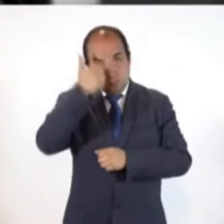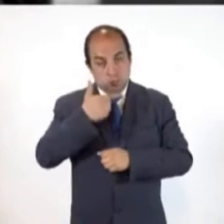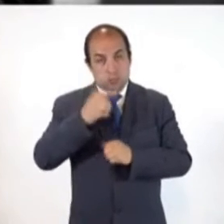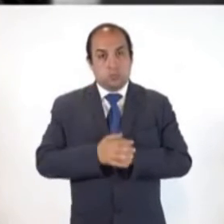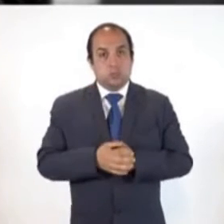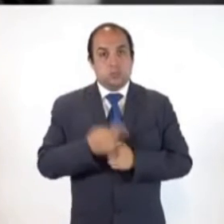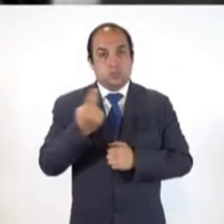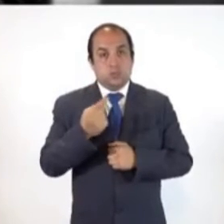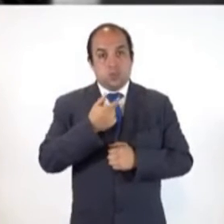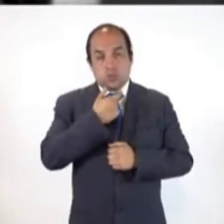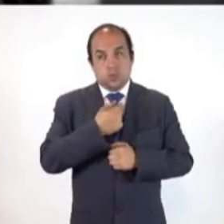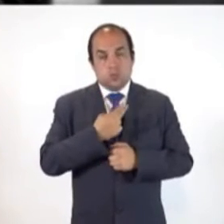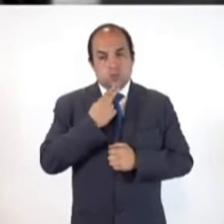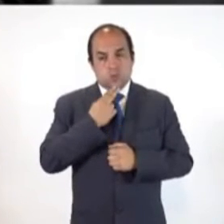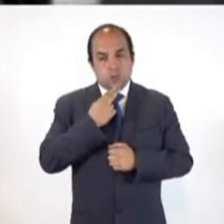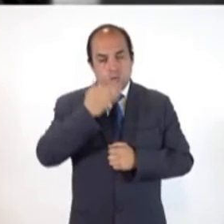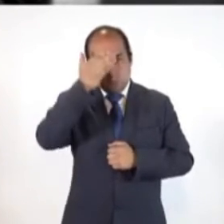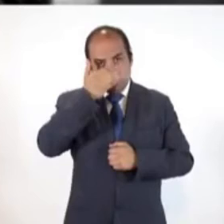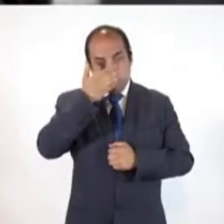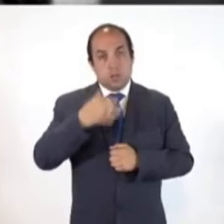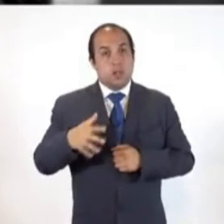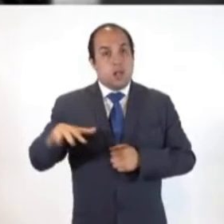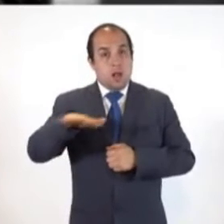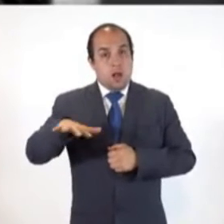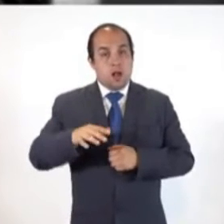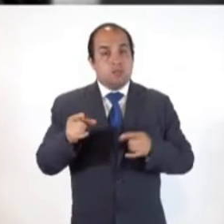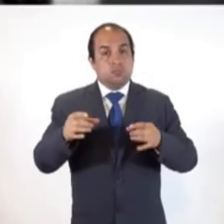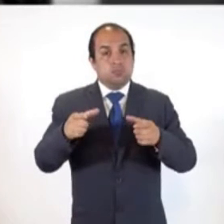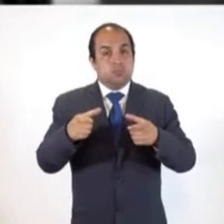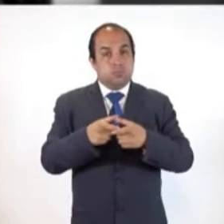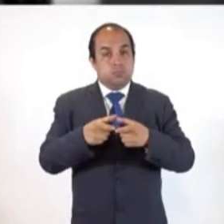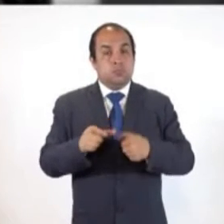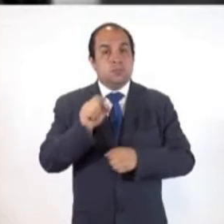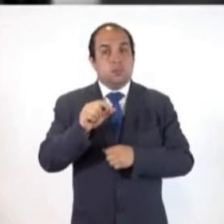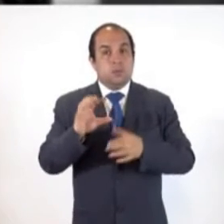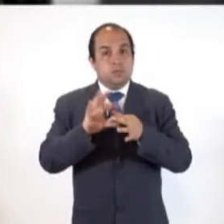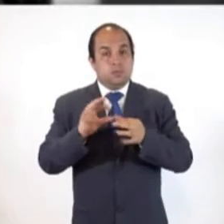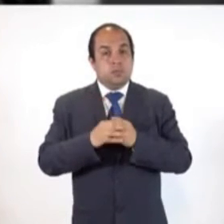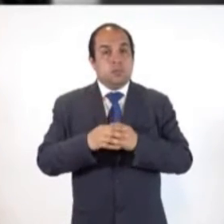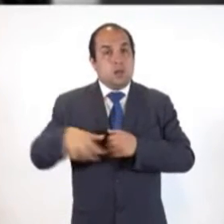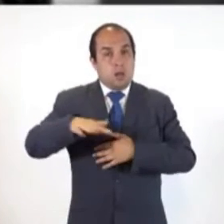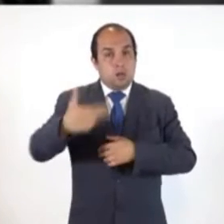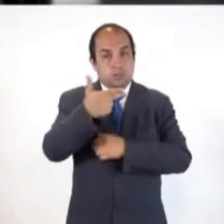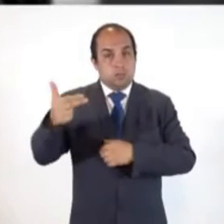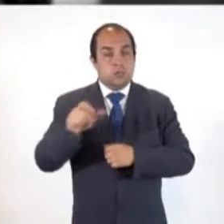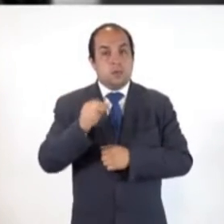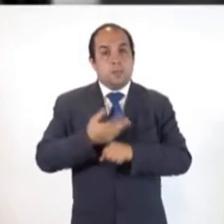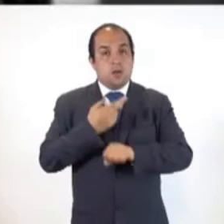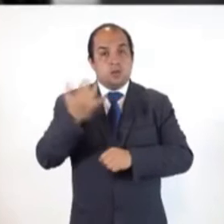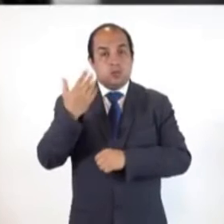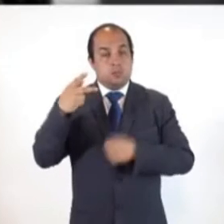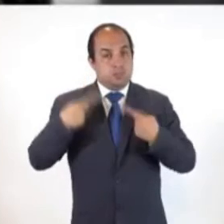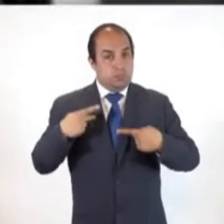es muy importante en este caso porque son espacios cerrados, y así lo entendieron, por supuesto, en la industria hotelera. Y máximo de